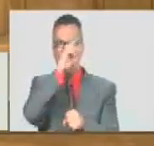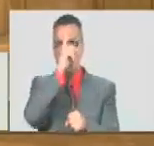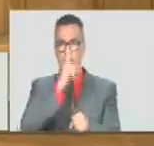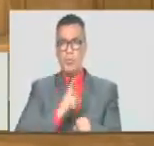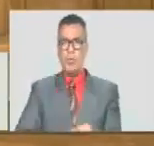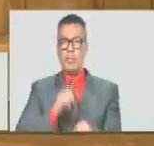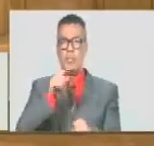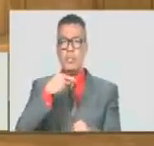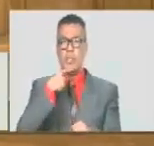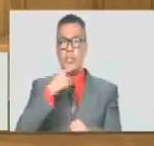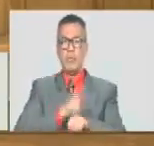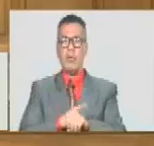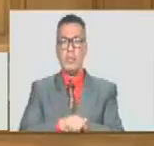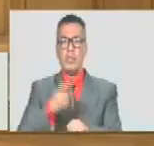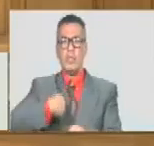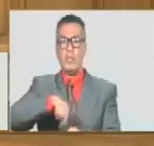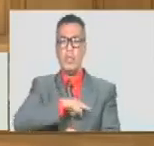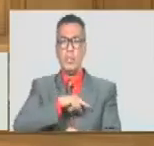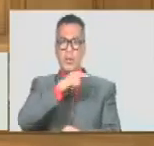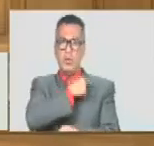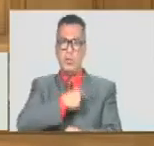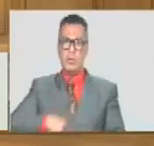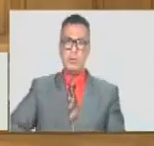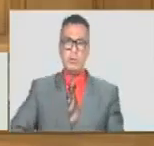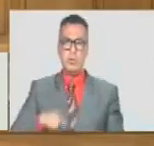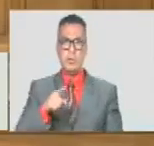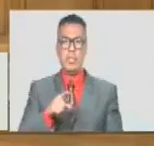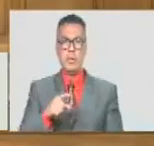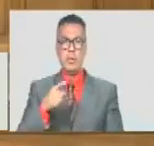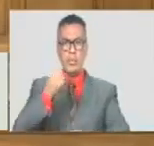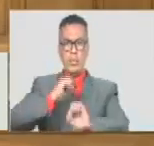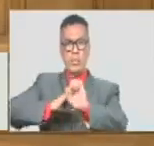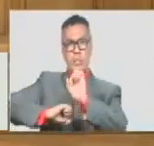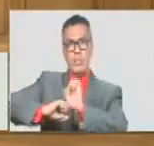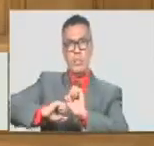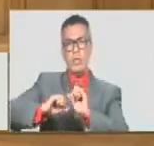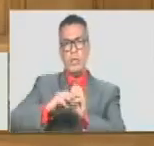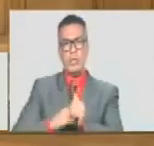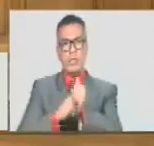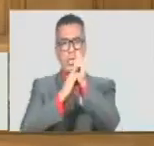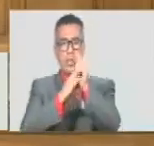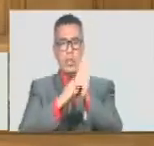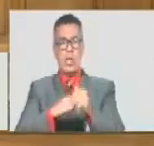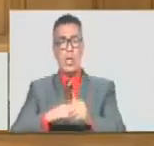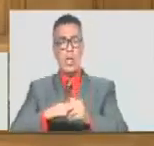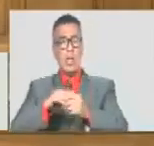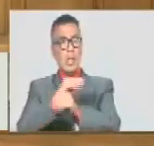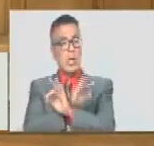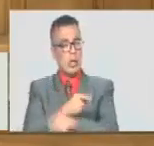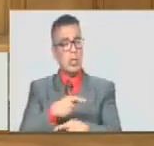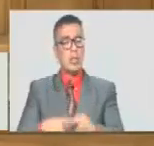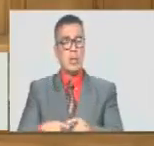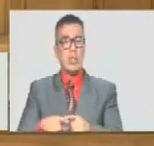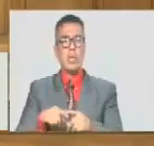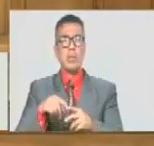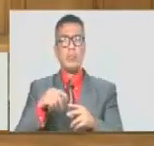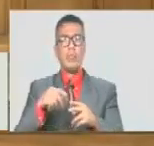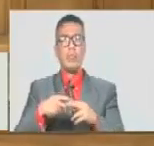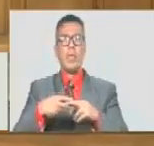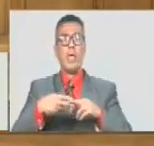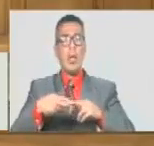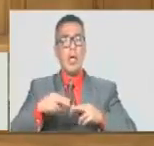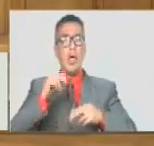y lo mencionaba en este momento nuestro presidente, cuando se discrimina por orientación sexual o expresión de género,